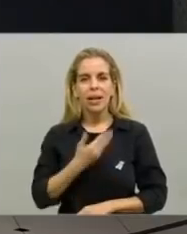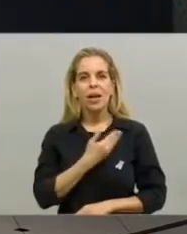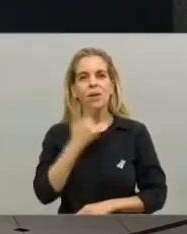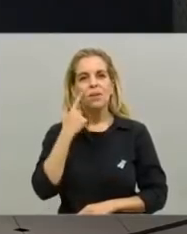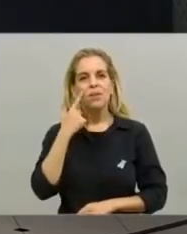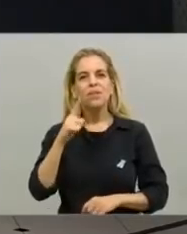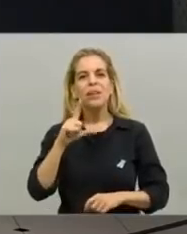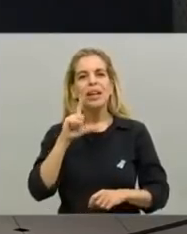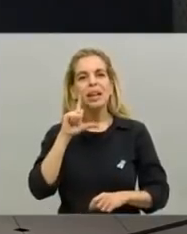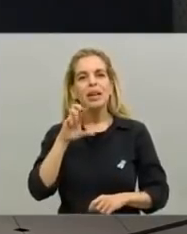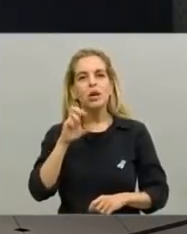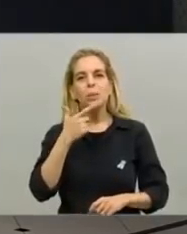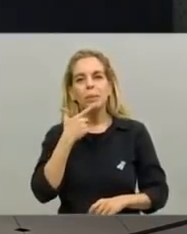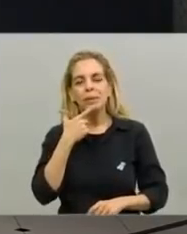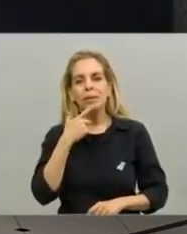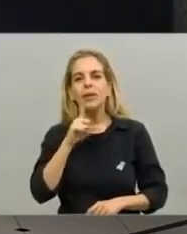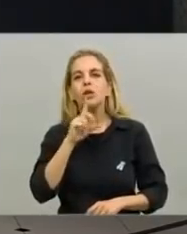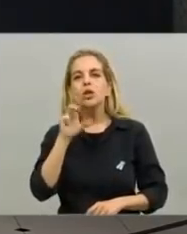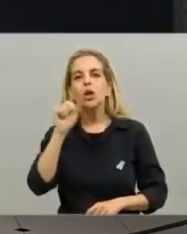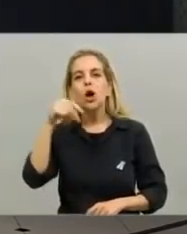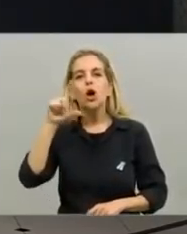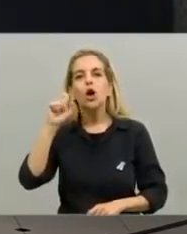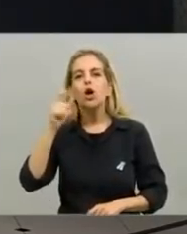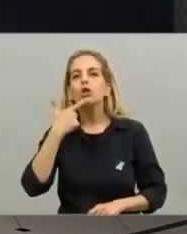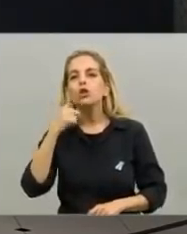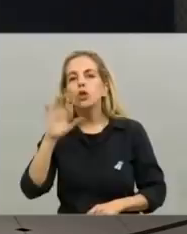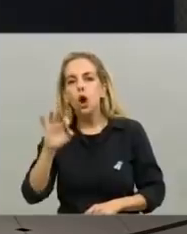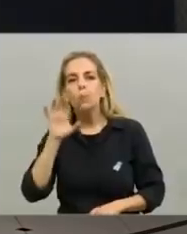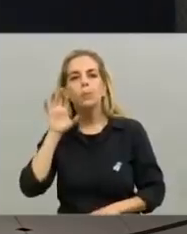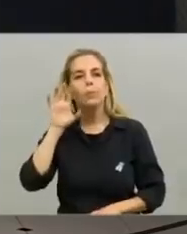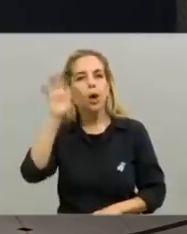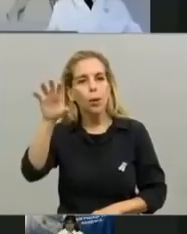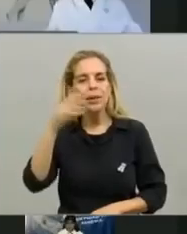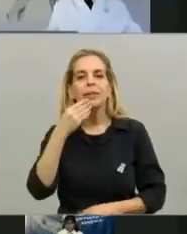Philips Ainara Troncoso de Chubut.